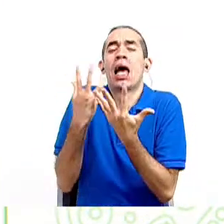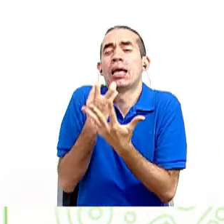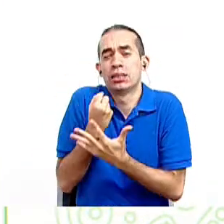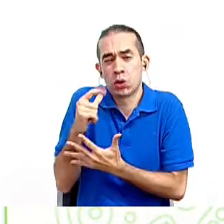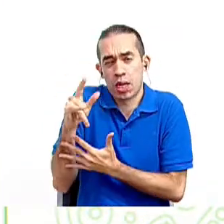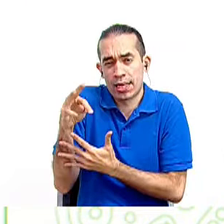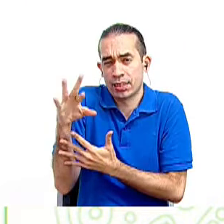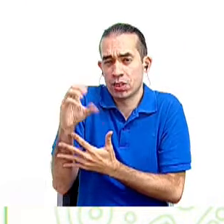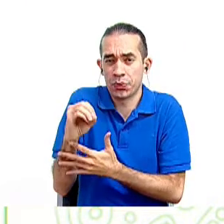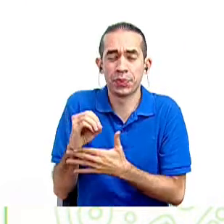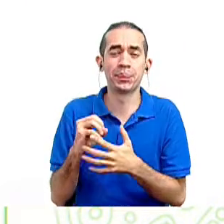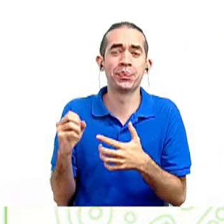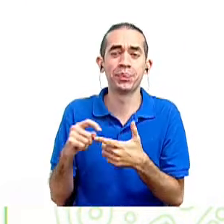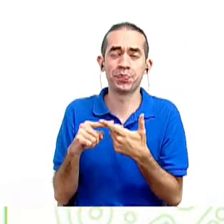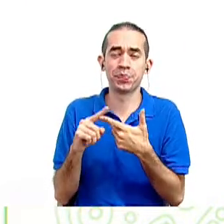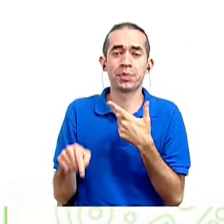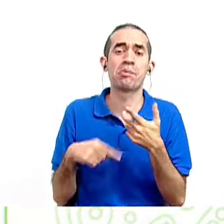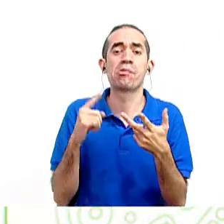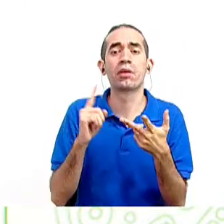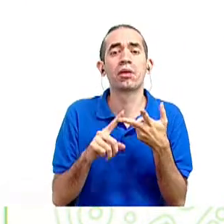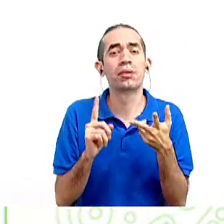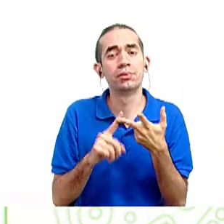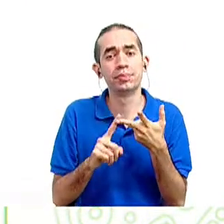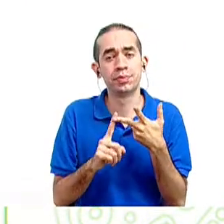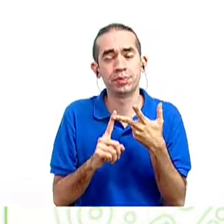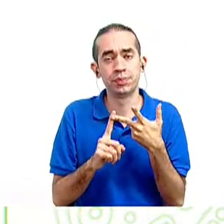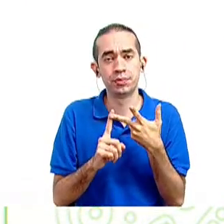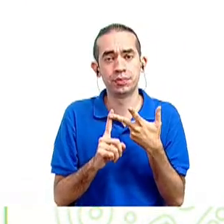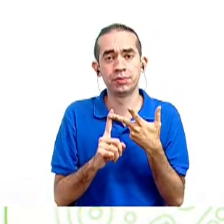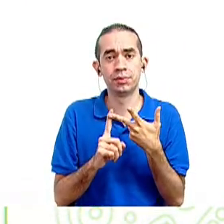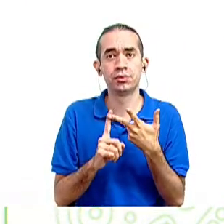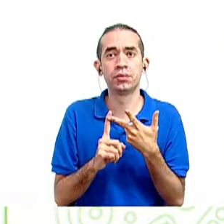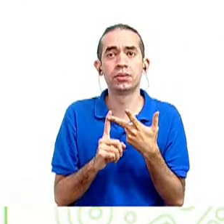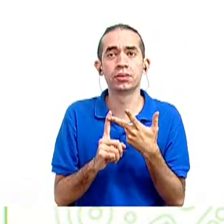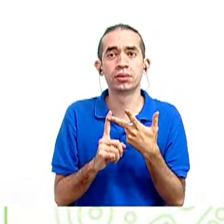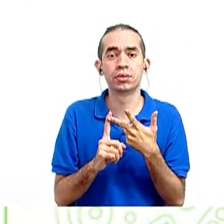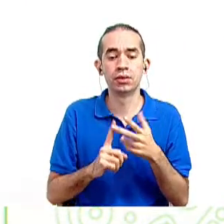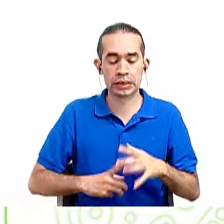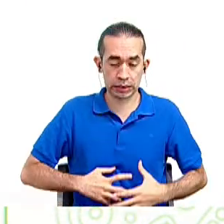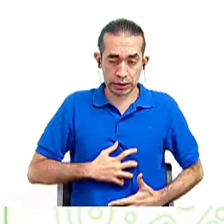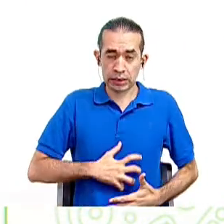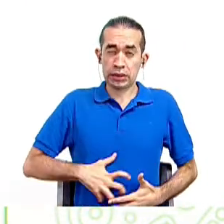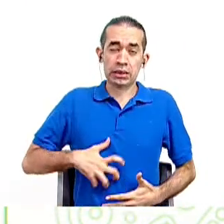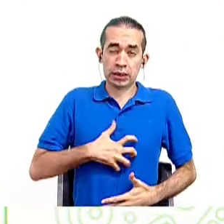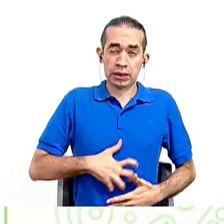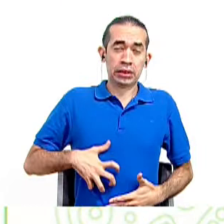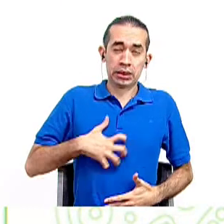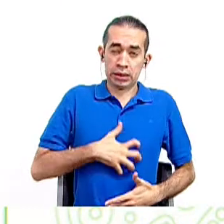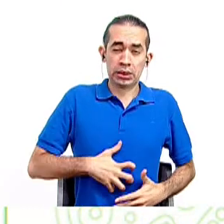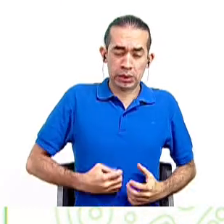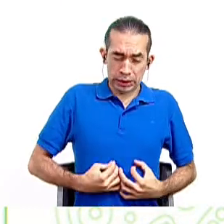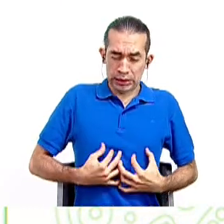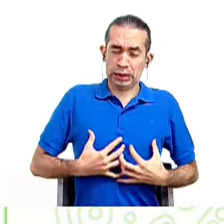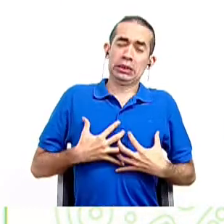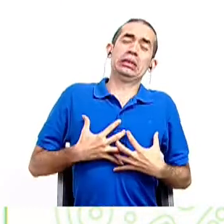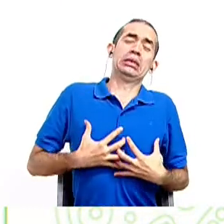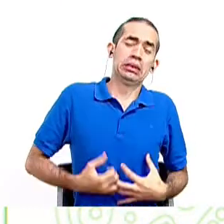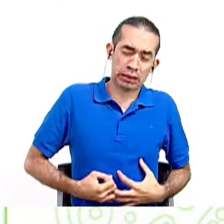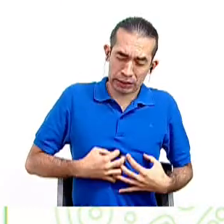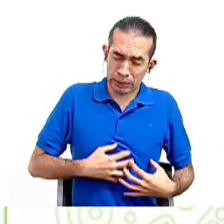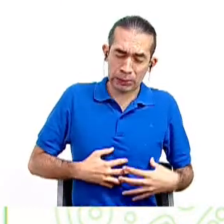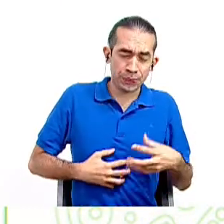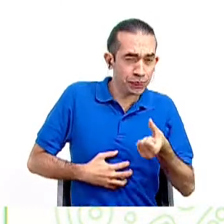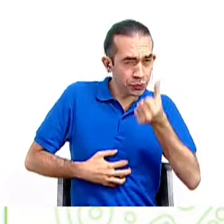láctico. Otra cosa que pasó en el video es la neutralización de ácidos en el estómago, que es lo que hacemos cuando tenemos